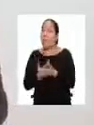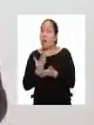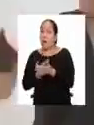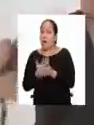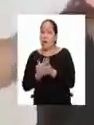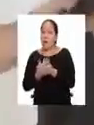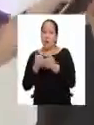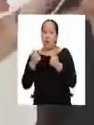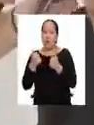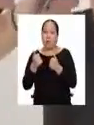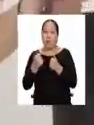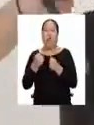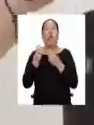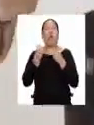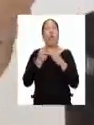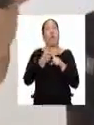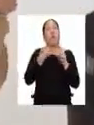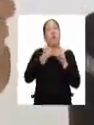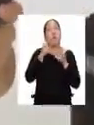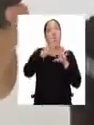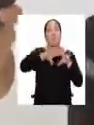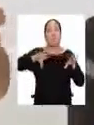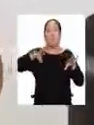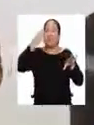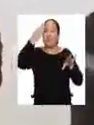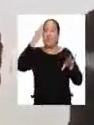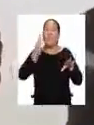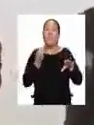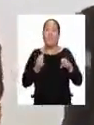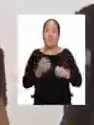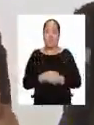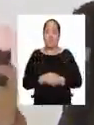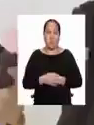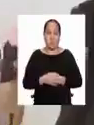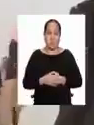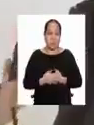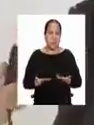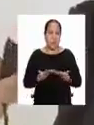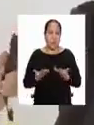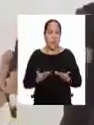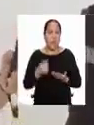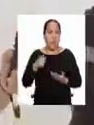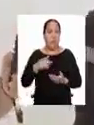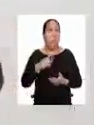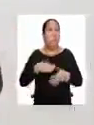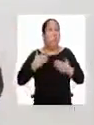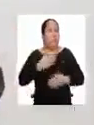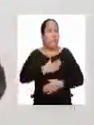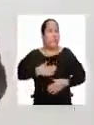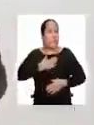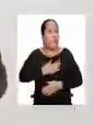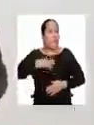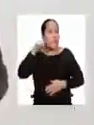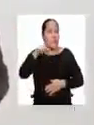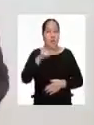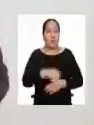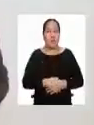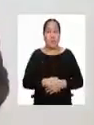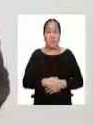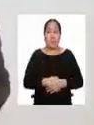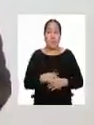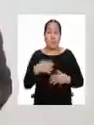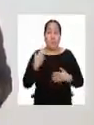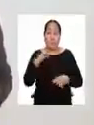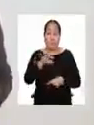va a ser imposible. ¿De qué forma podríamos disfrutar de esto donde no necesitemos mucha tecnología o mucho presupuesto? Podemos conseguir versiones